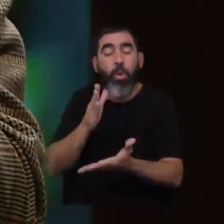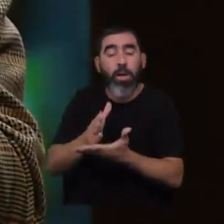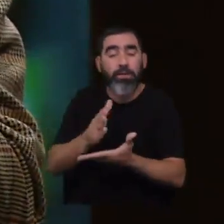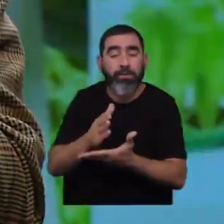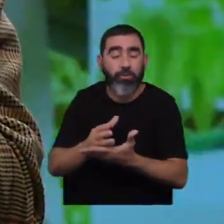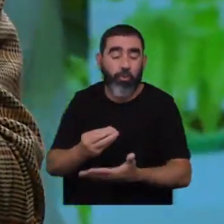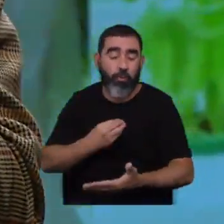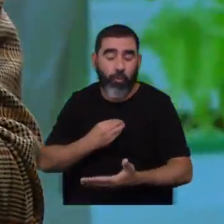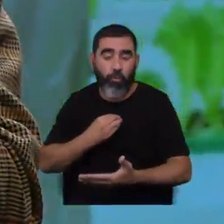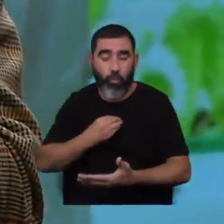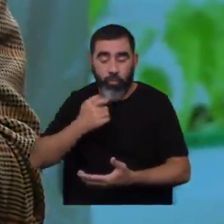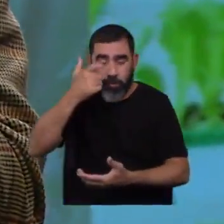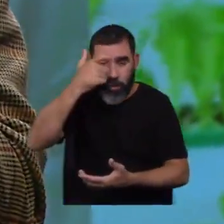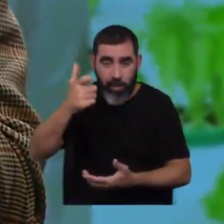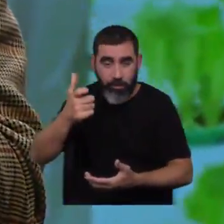sin duda también ayuda.